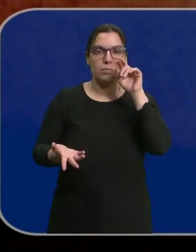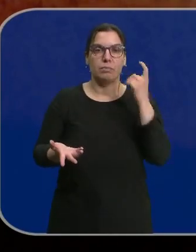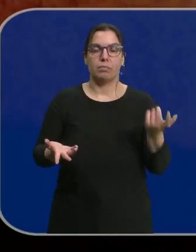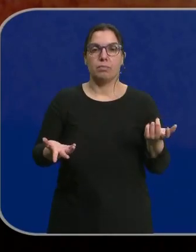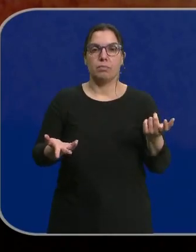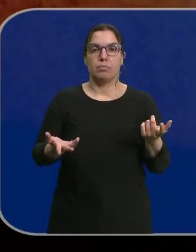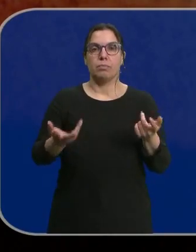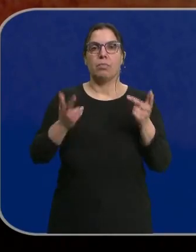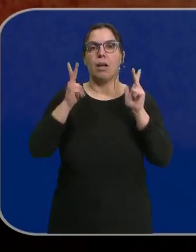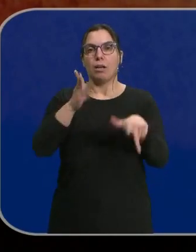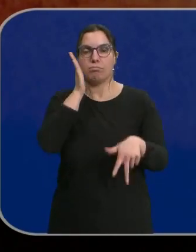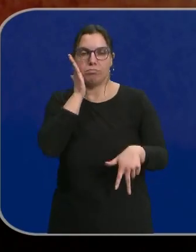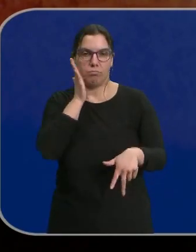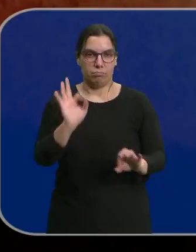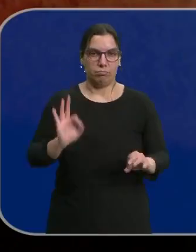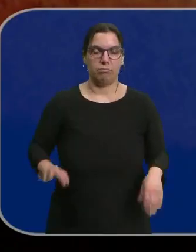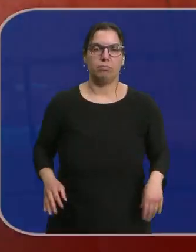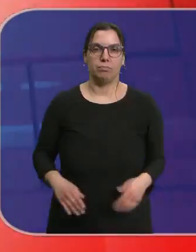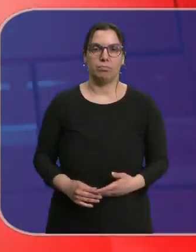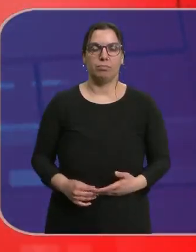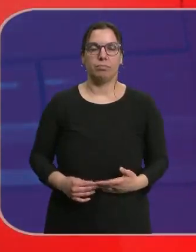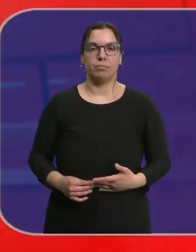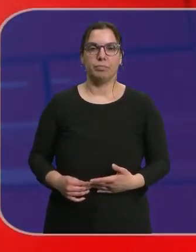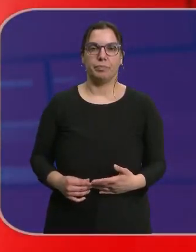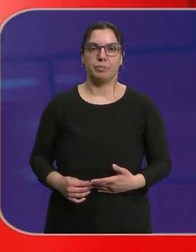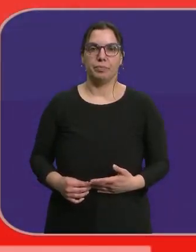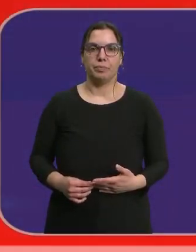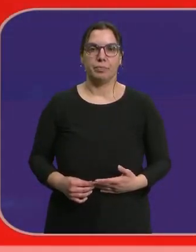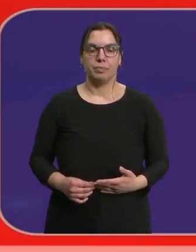que significa alojamiento hoteleros.